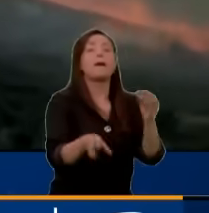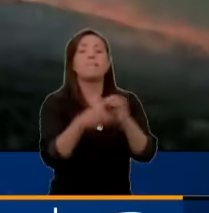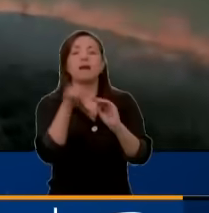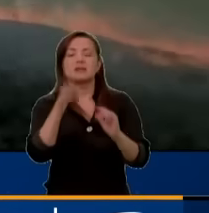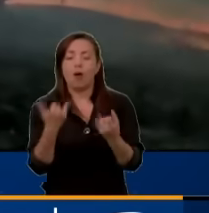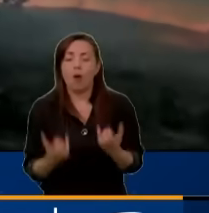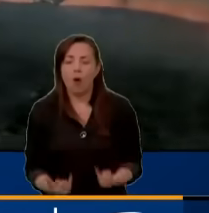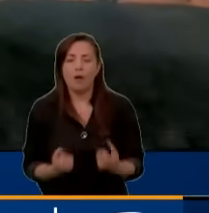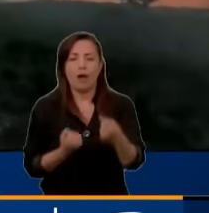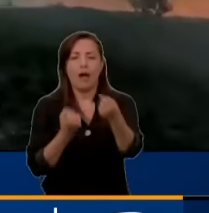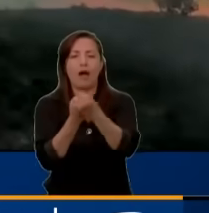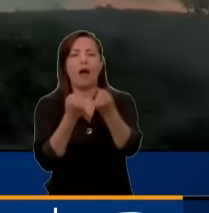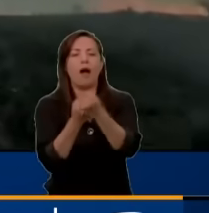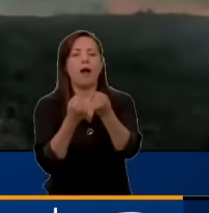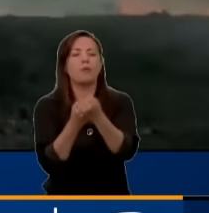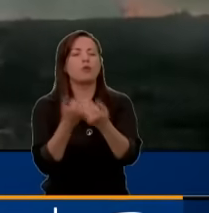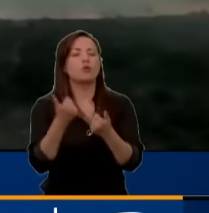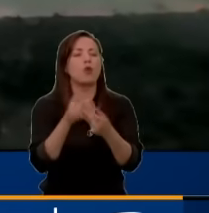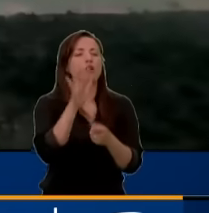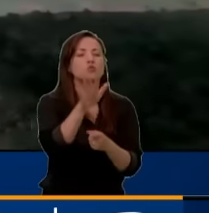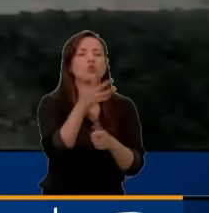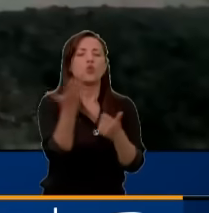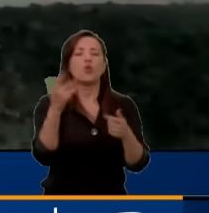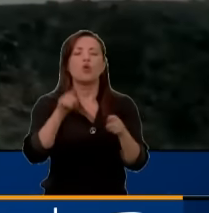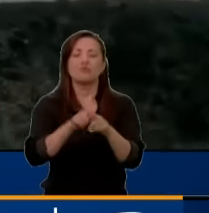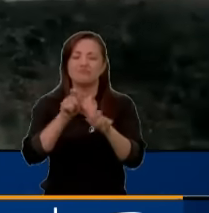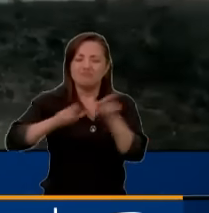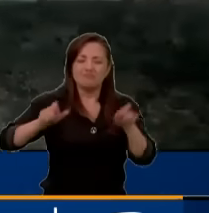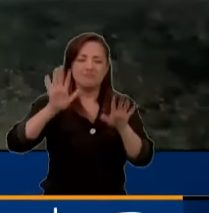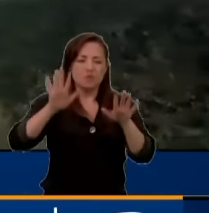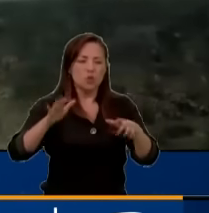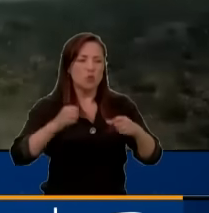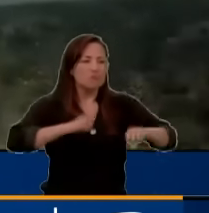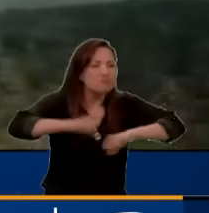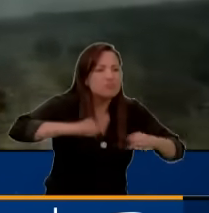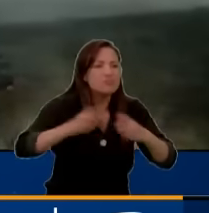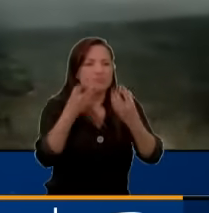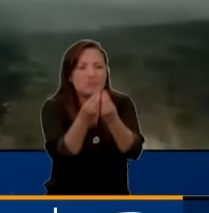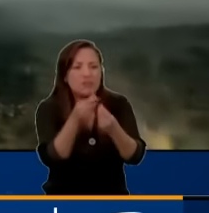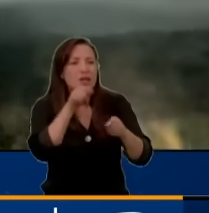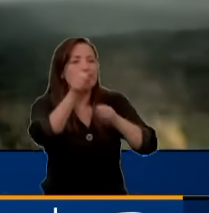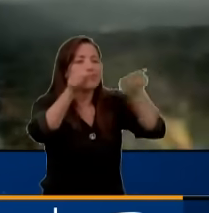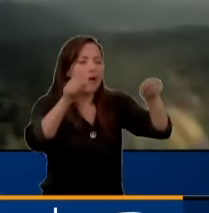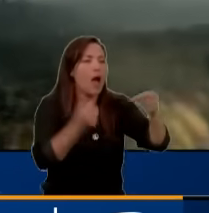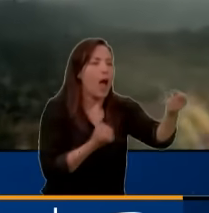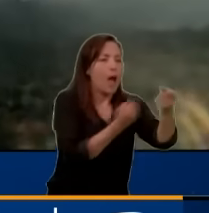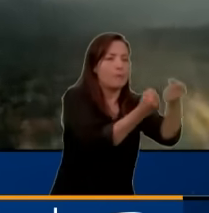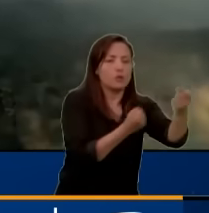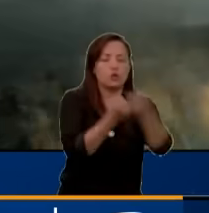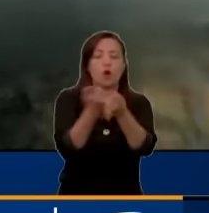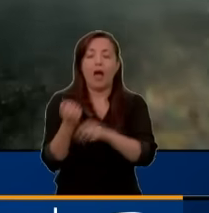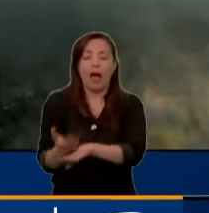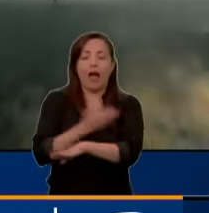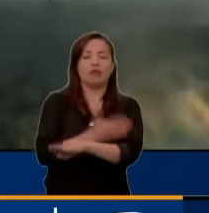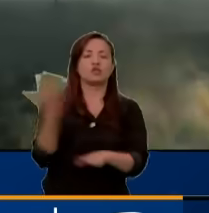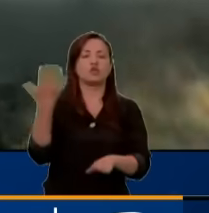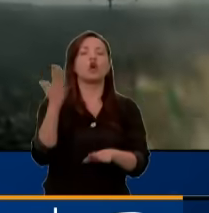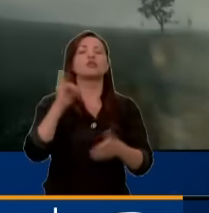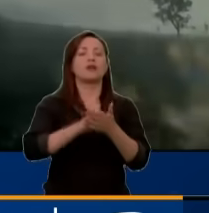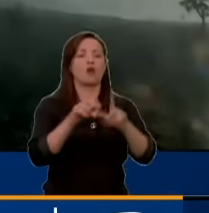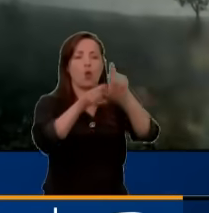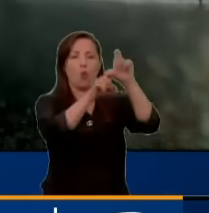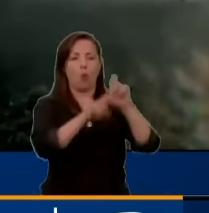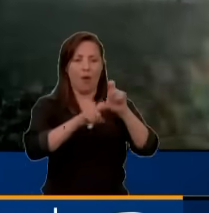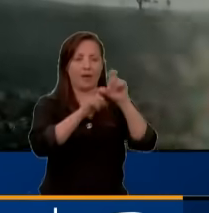apoyos a los cuerpos de socorro de todos los municipios que están siendo afectados. Por lo menos ahorita estuvimos en Guajira, donde entregamos